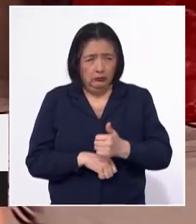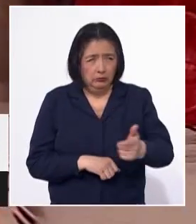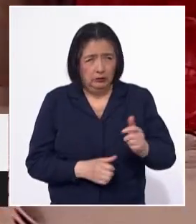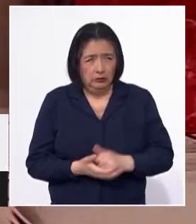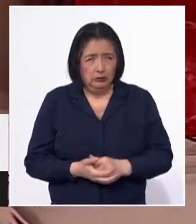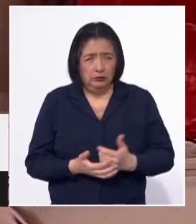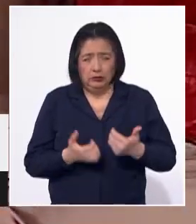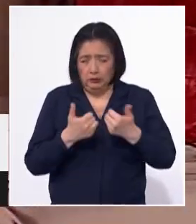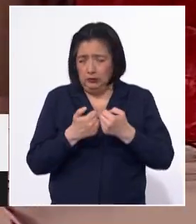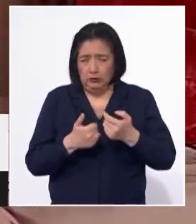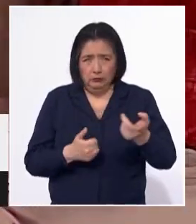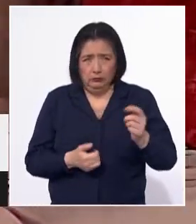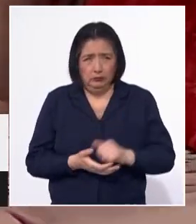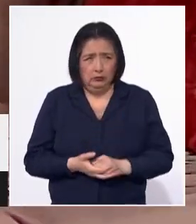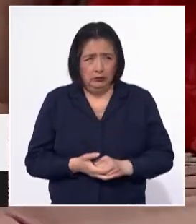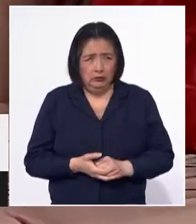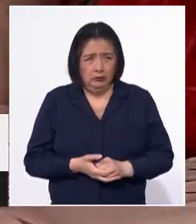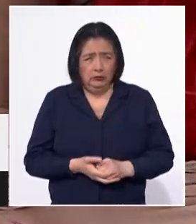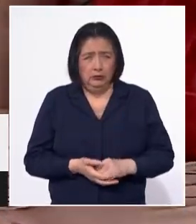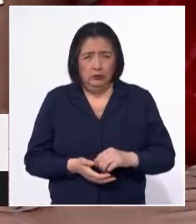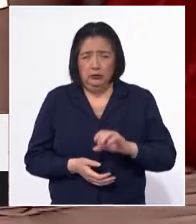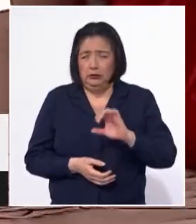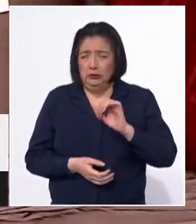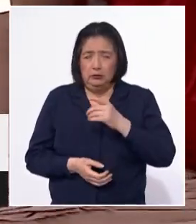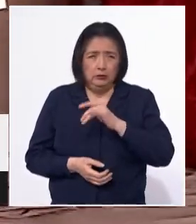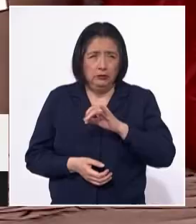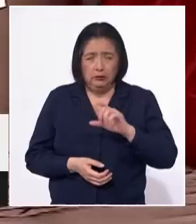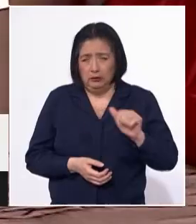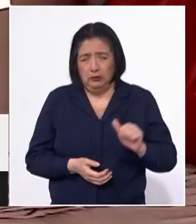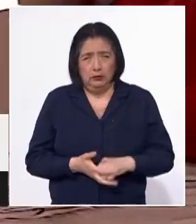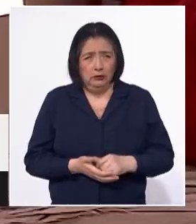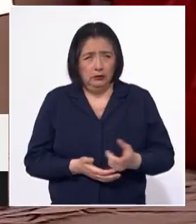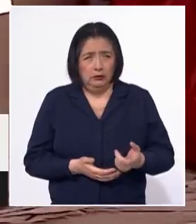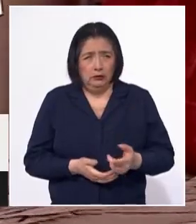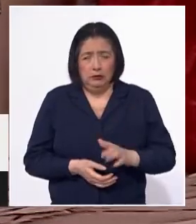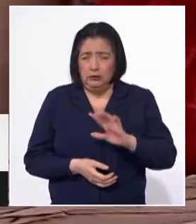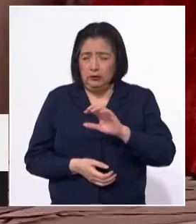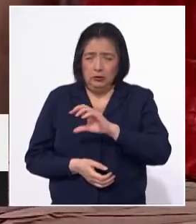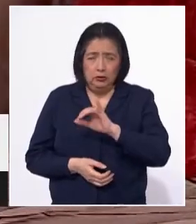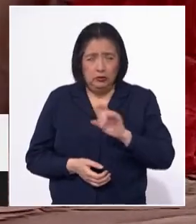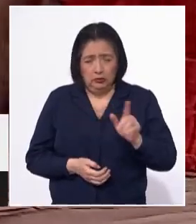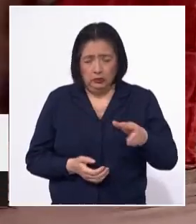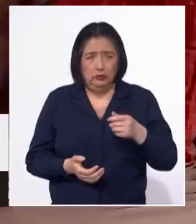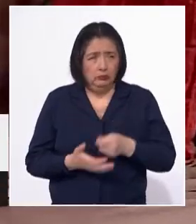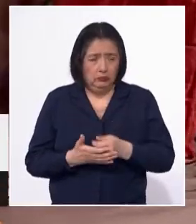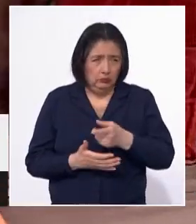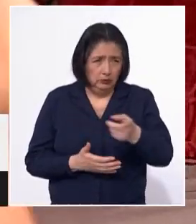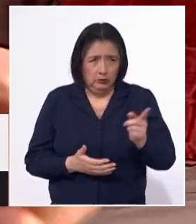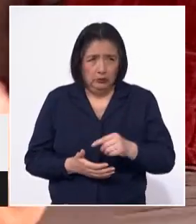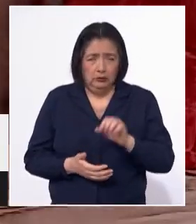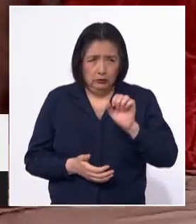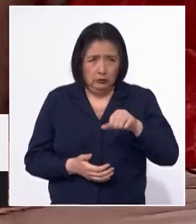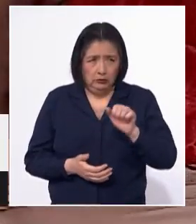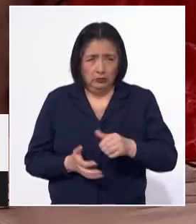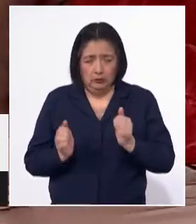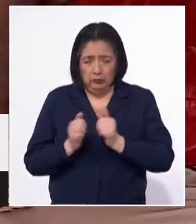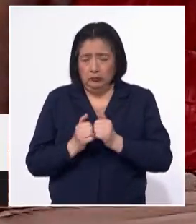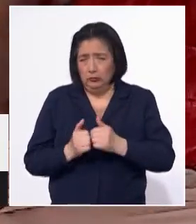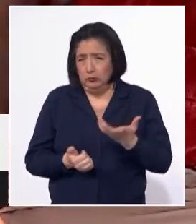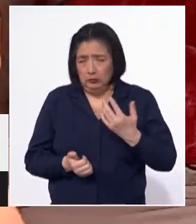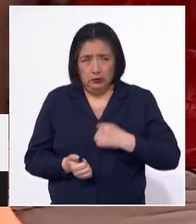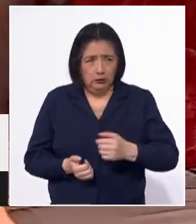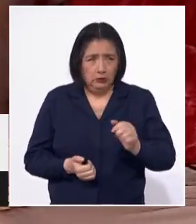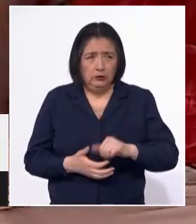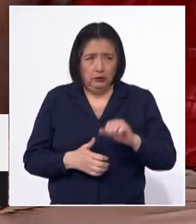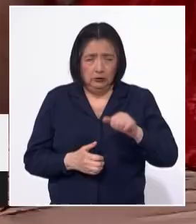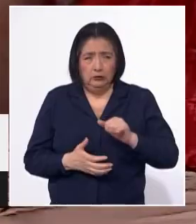el enamorado, la tal Sheila y el coyote, que páguenlo, porque ellos han estado con mi hija, ellos